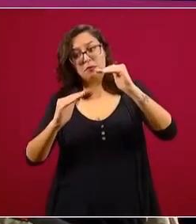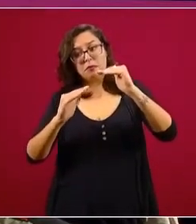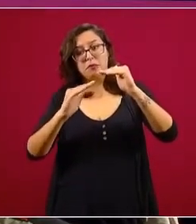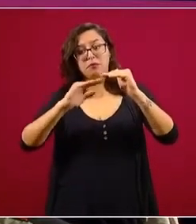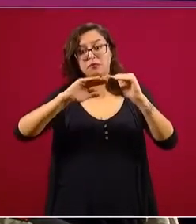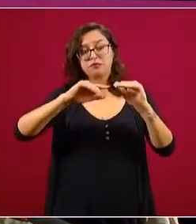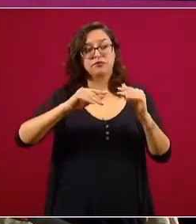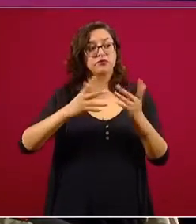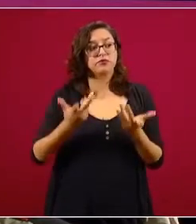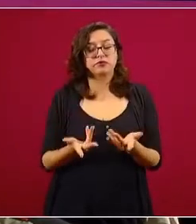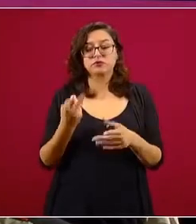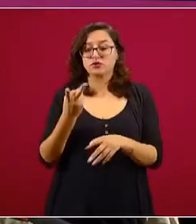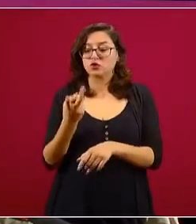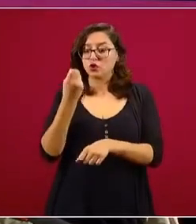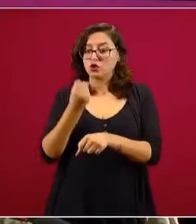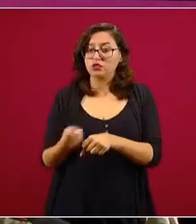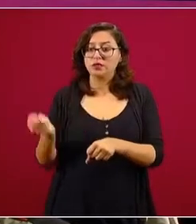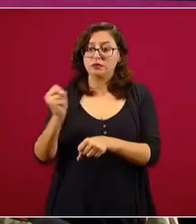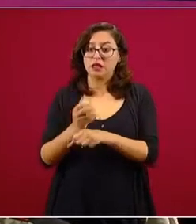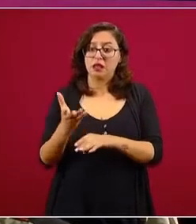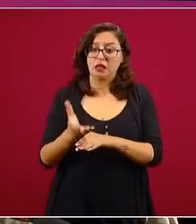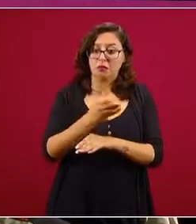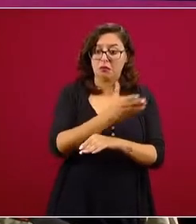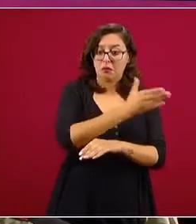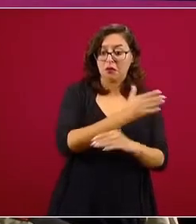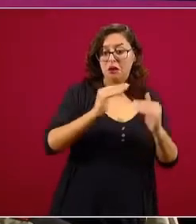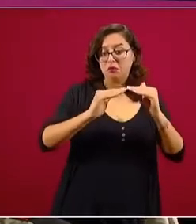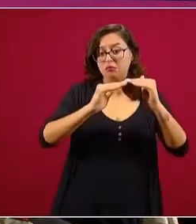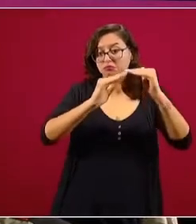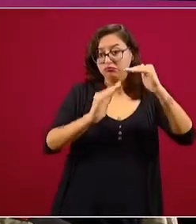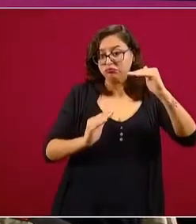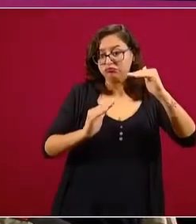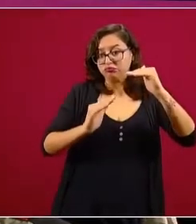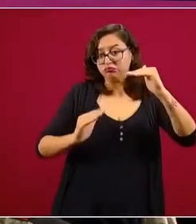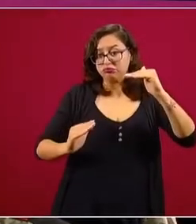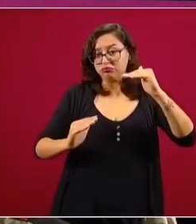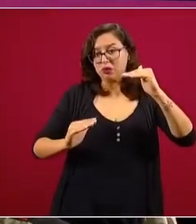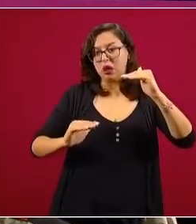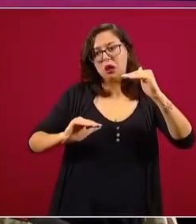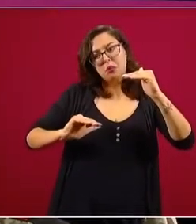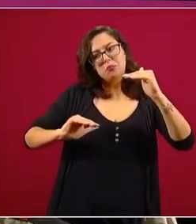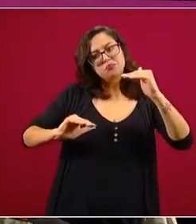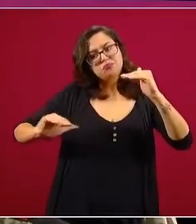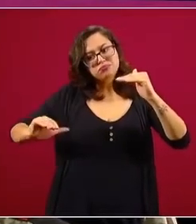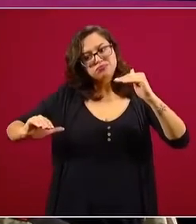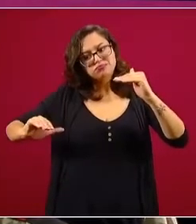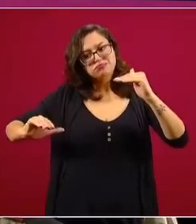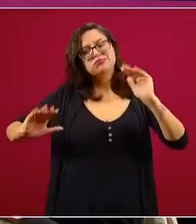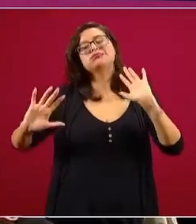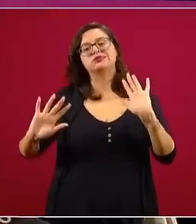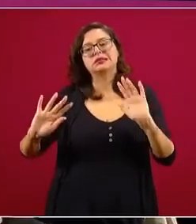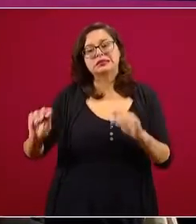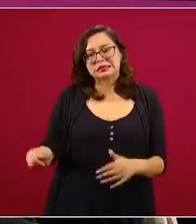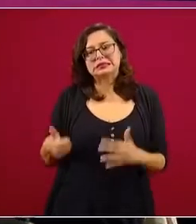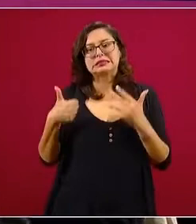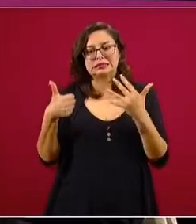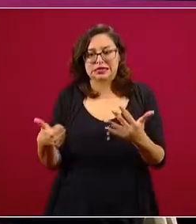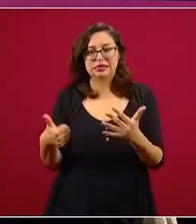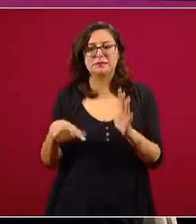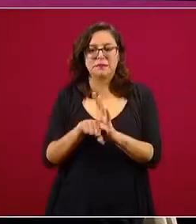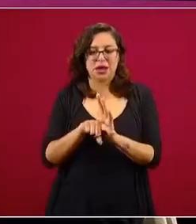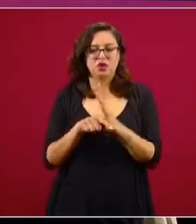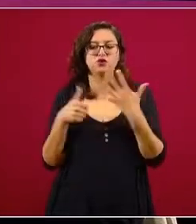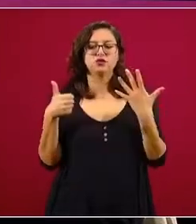veíamos en las dos semanas previas. El día de hoy es de menos 6%. Todavía no hemos tenido